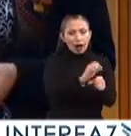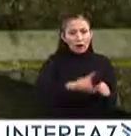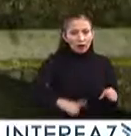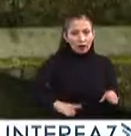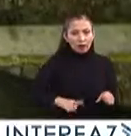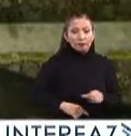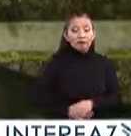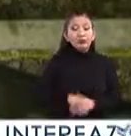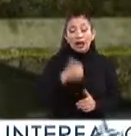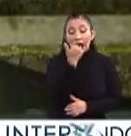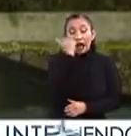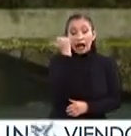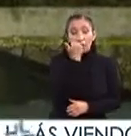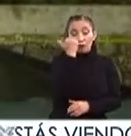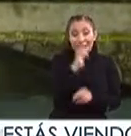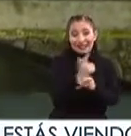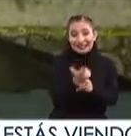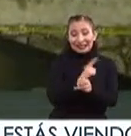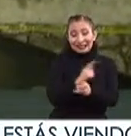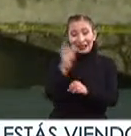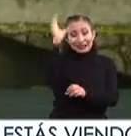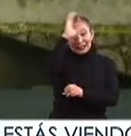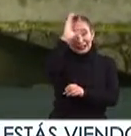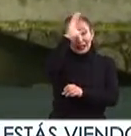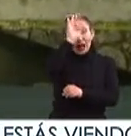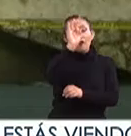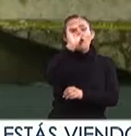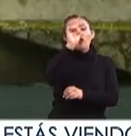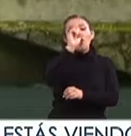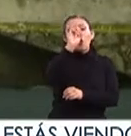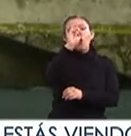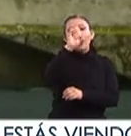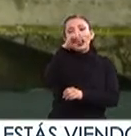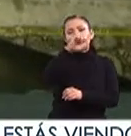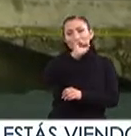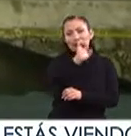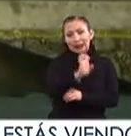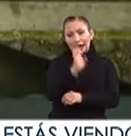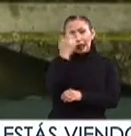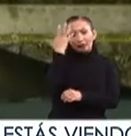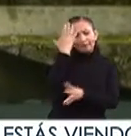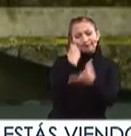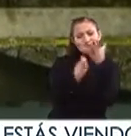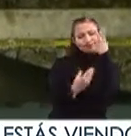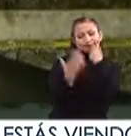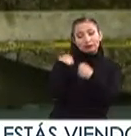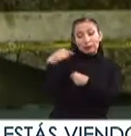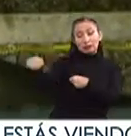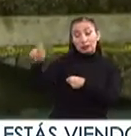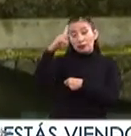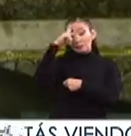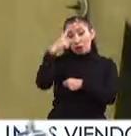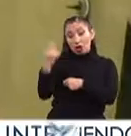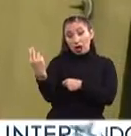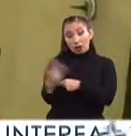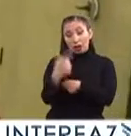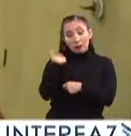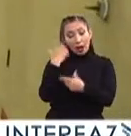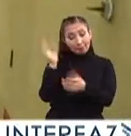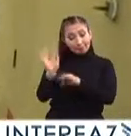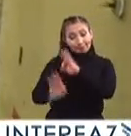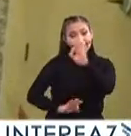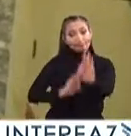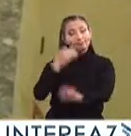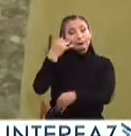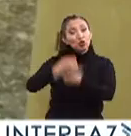Gobernación. Los estudiantes de la licenciatura en Ciencia Forense adquieren las competencias y habilidades que el país requiere en materia de procuración